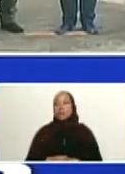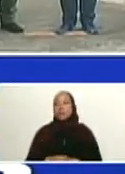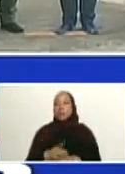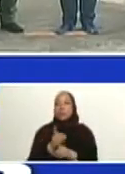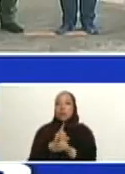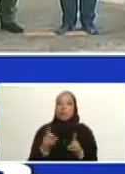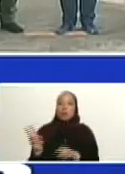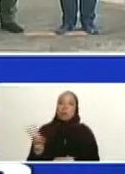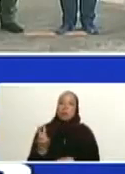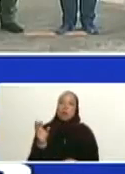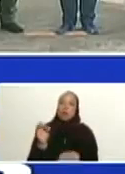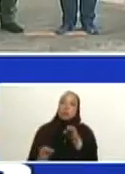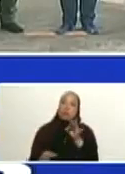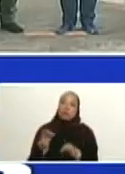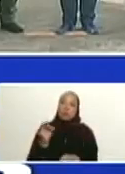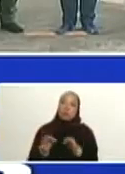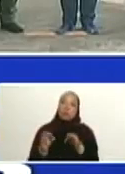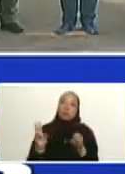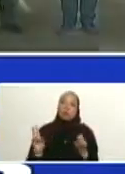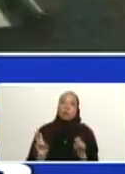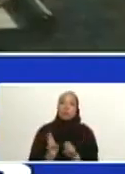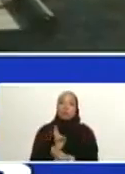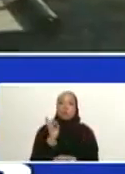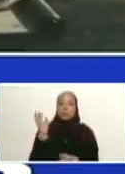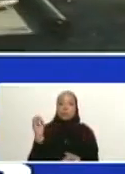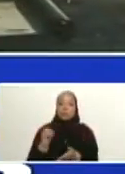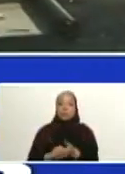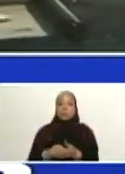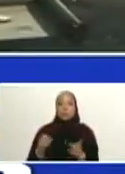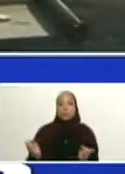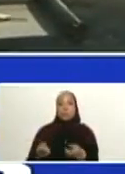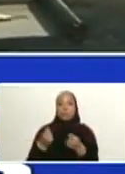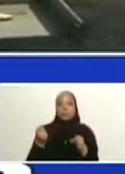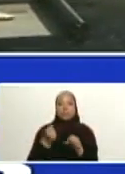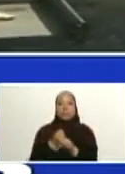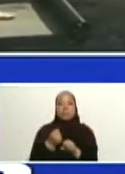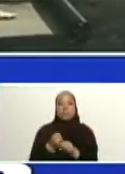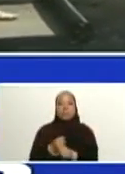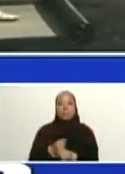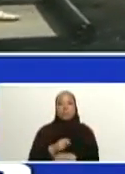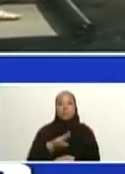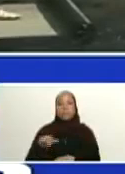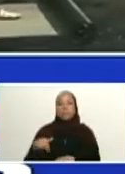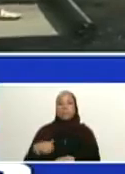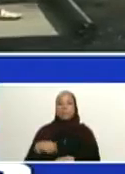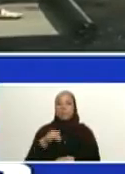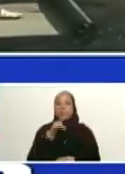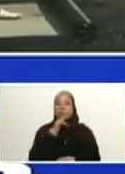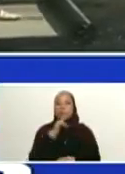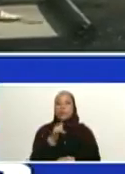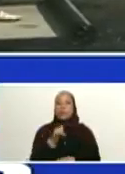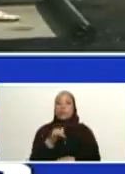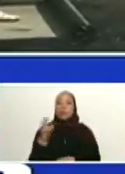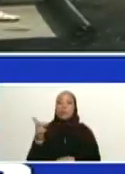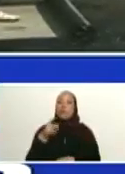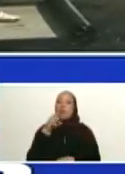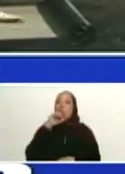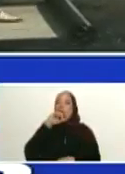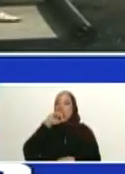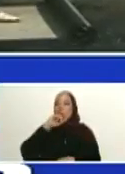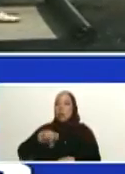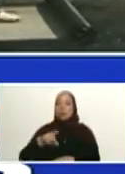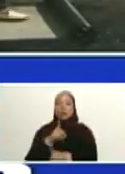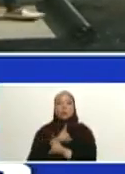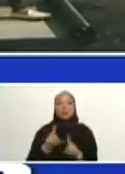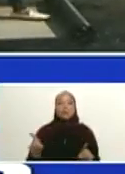Venezuela y justificar la violencia otra vez, la guarimba. No más guarimba, no más odio, no más